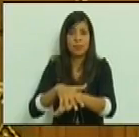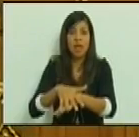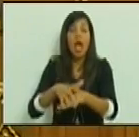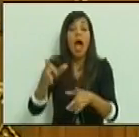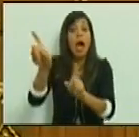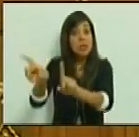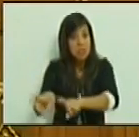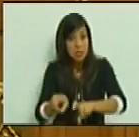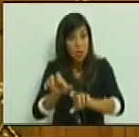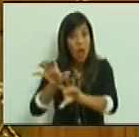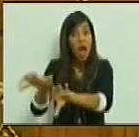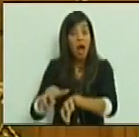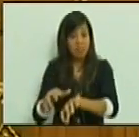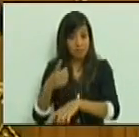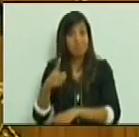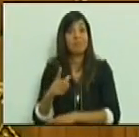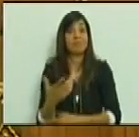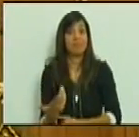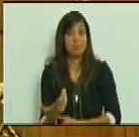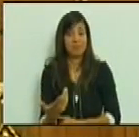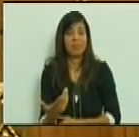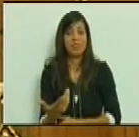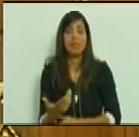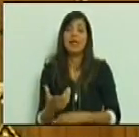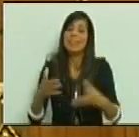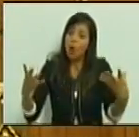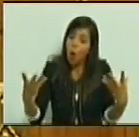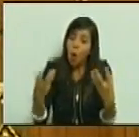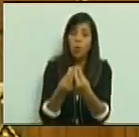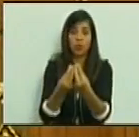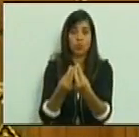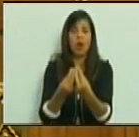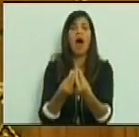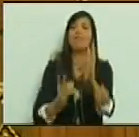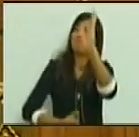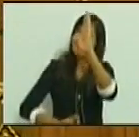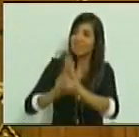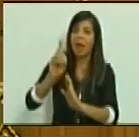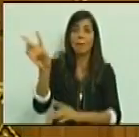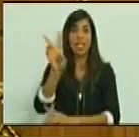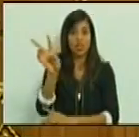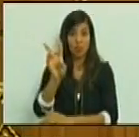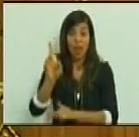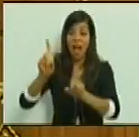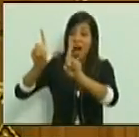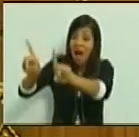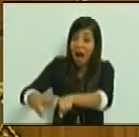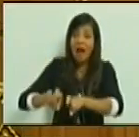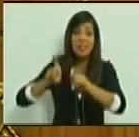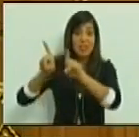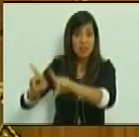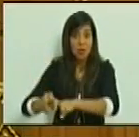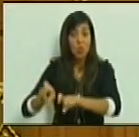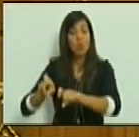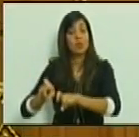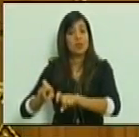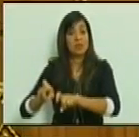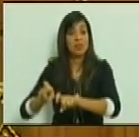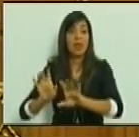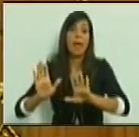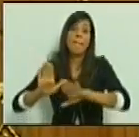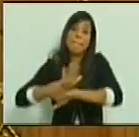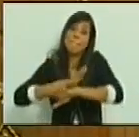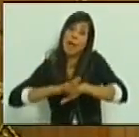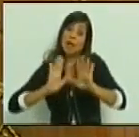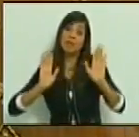tiene, difícilmente podemos transformar el modelo. Y la agricultura, queridos compañeros, compañeras, y discúlpenme el